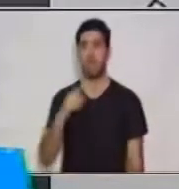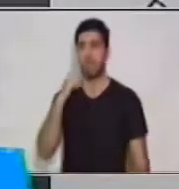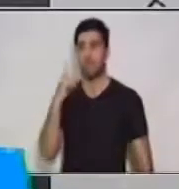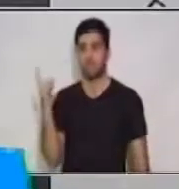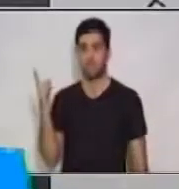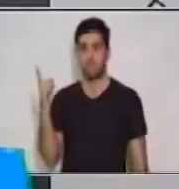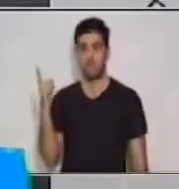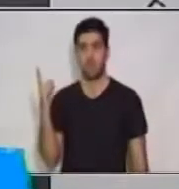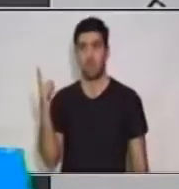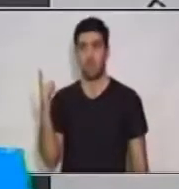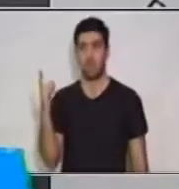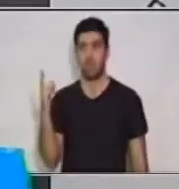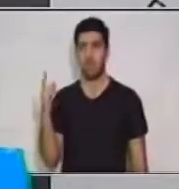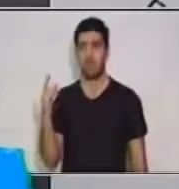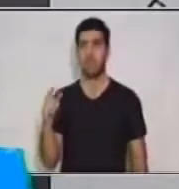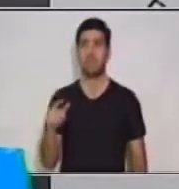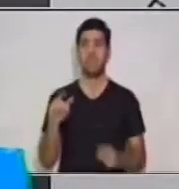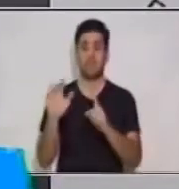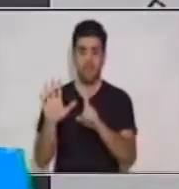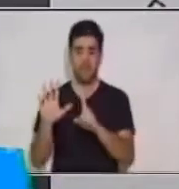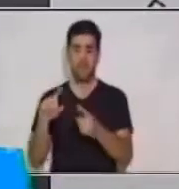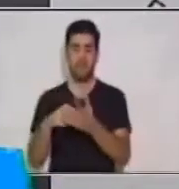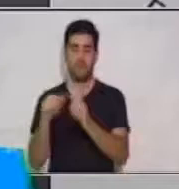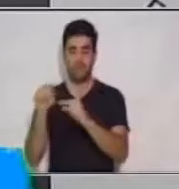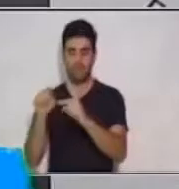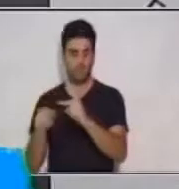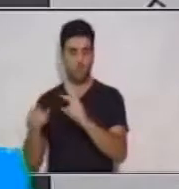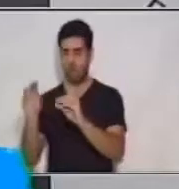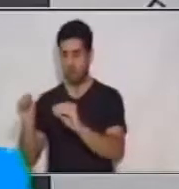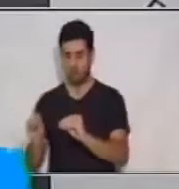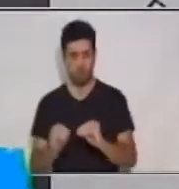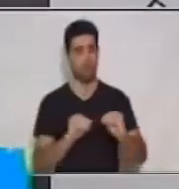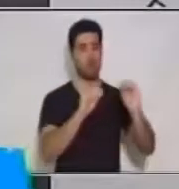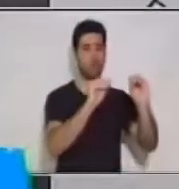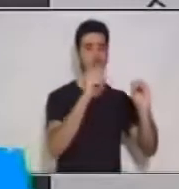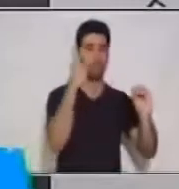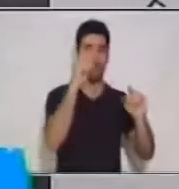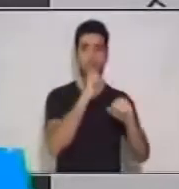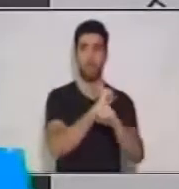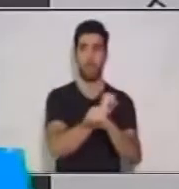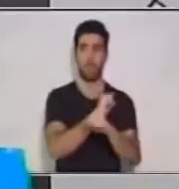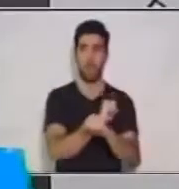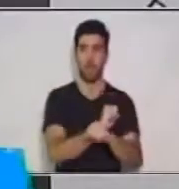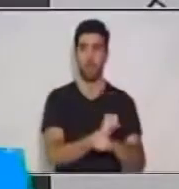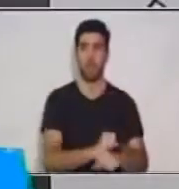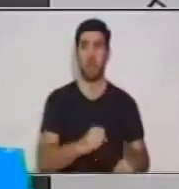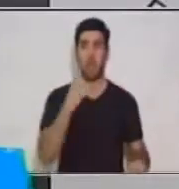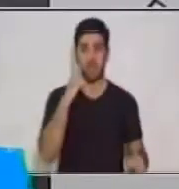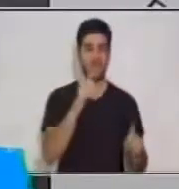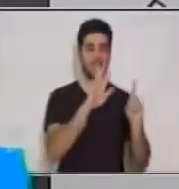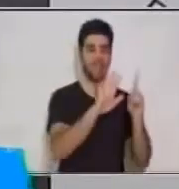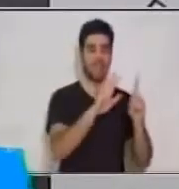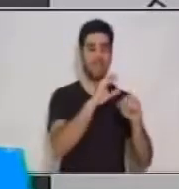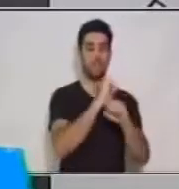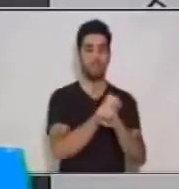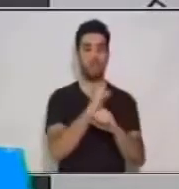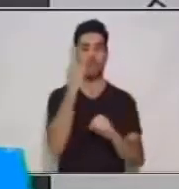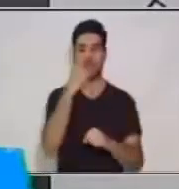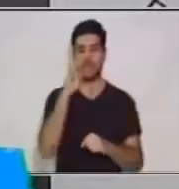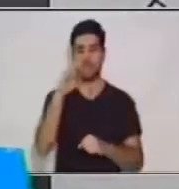está dividiendo. Lo vamos a pasar al otro lado a multiplicar y nos va a quedar 6 por el seno de